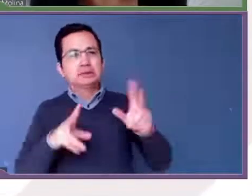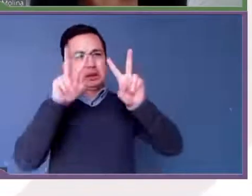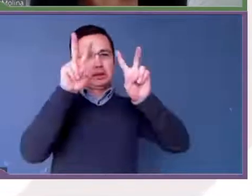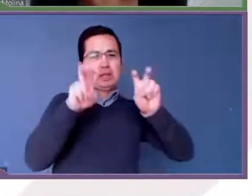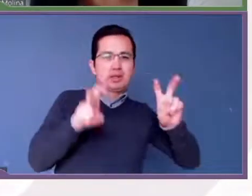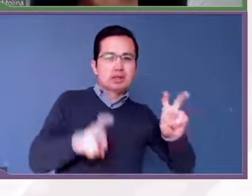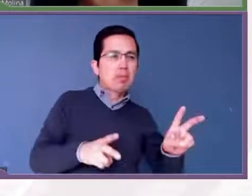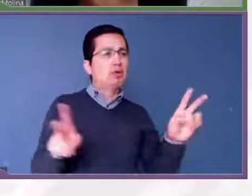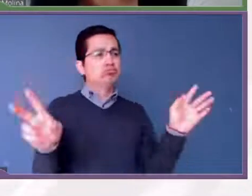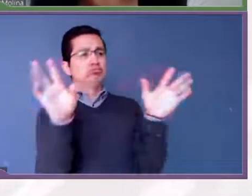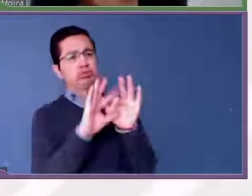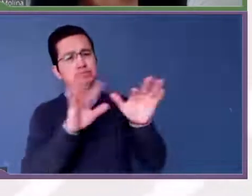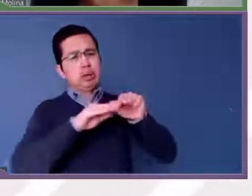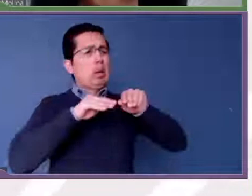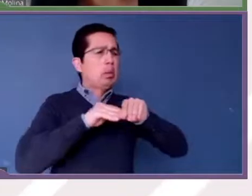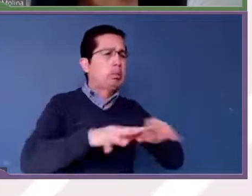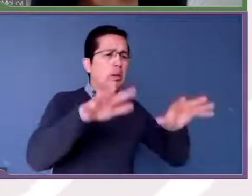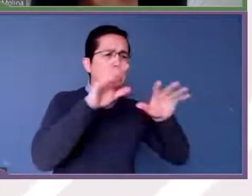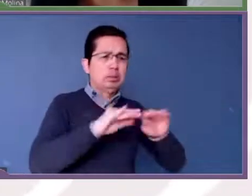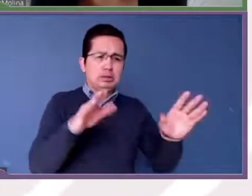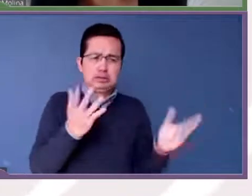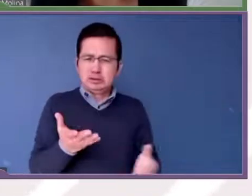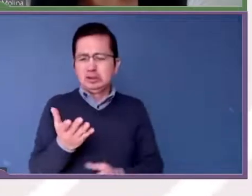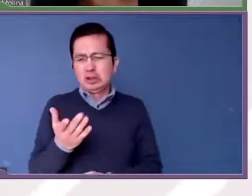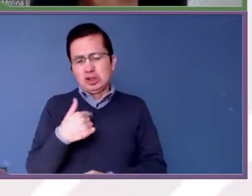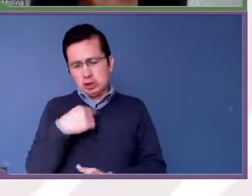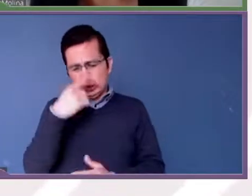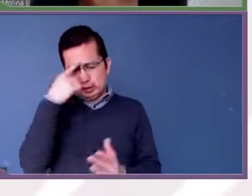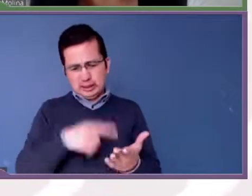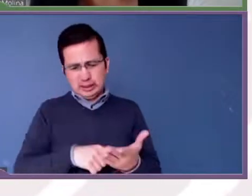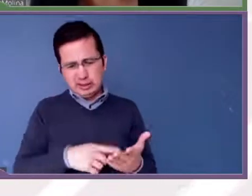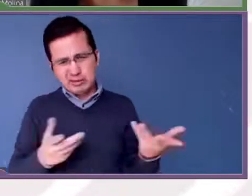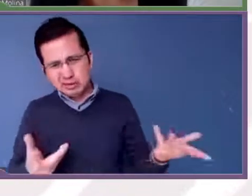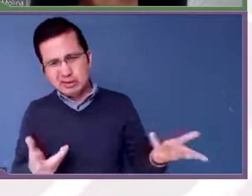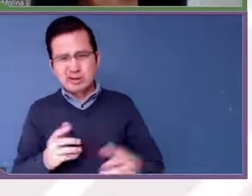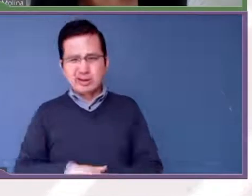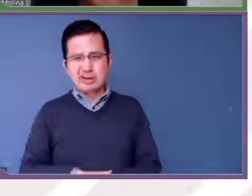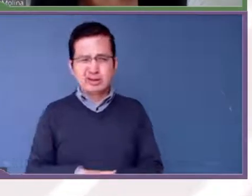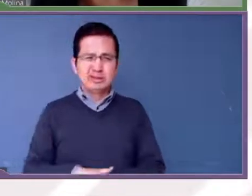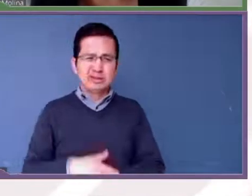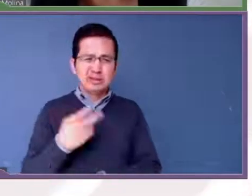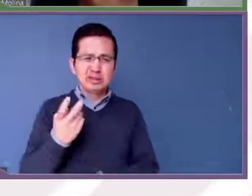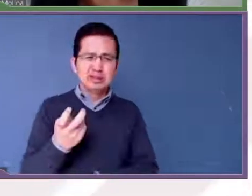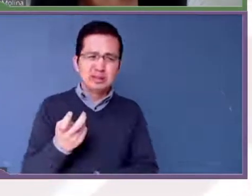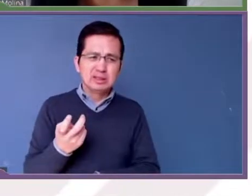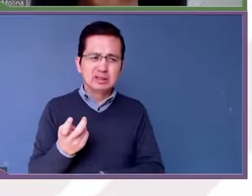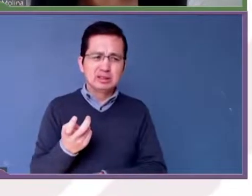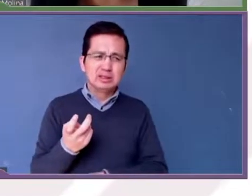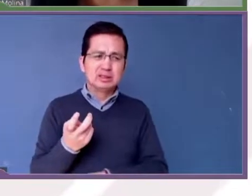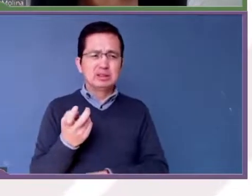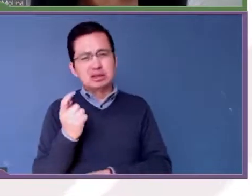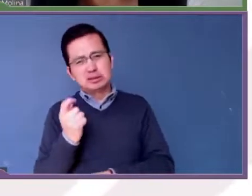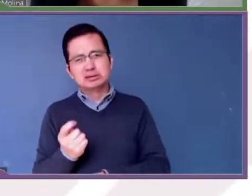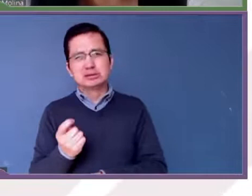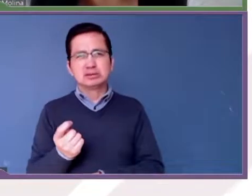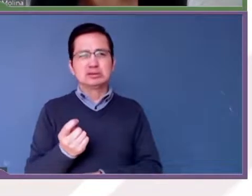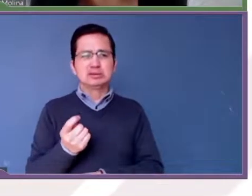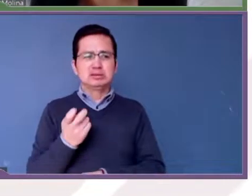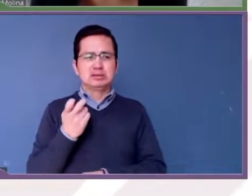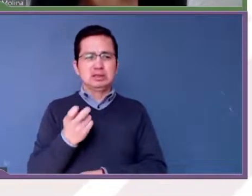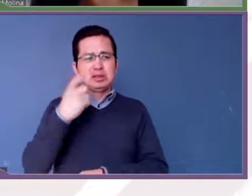poco más. Yo creo que, digamos, es un asunto que claramente tiene que ver con la